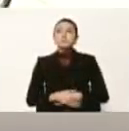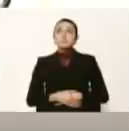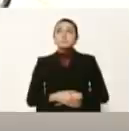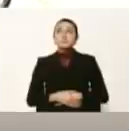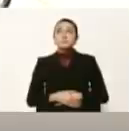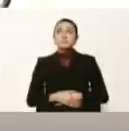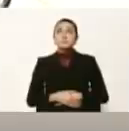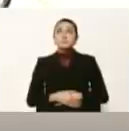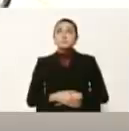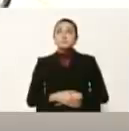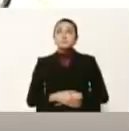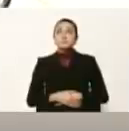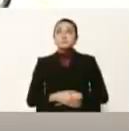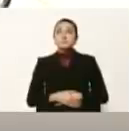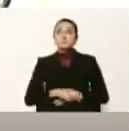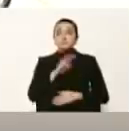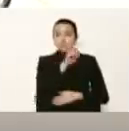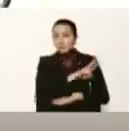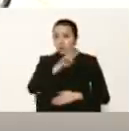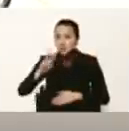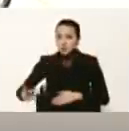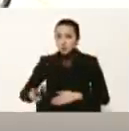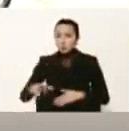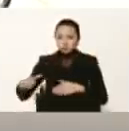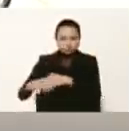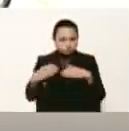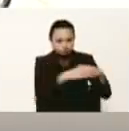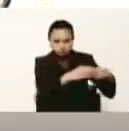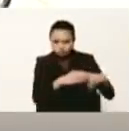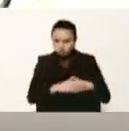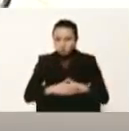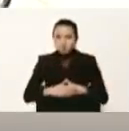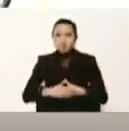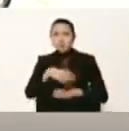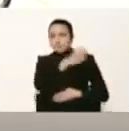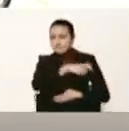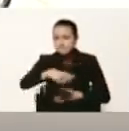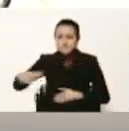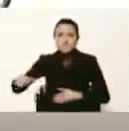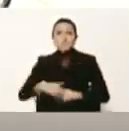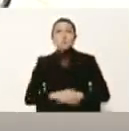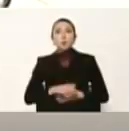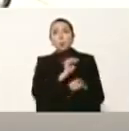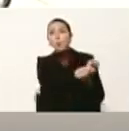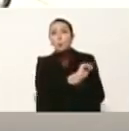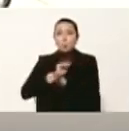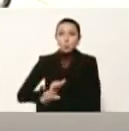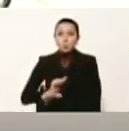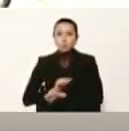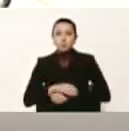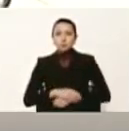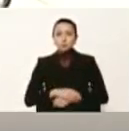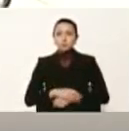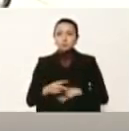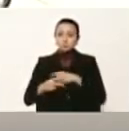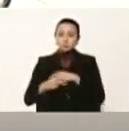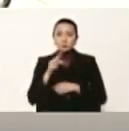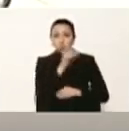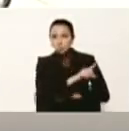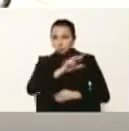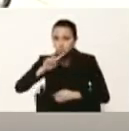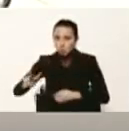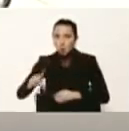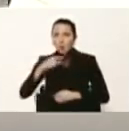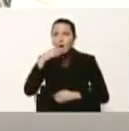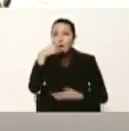neutralizados 22 delincuentes. Y dentro de esos 22 delincuentes hay 12